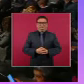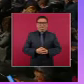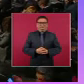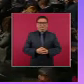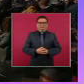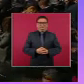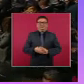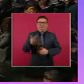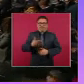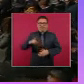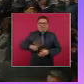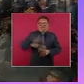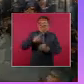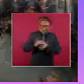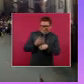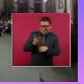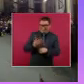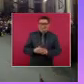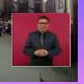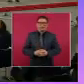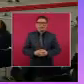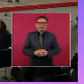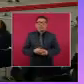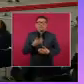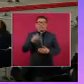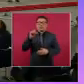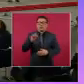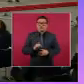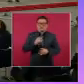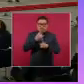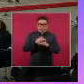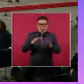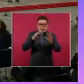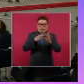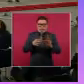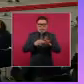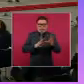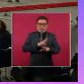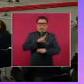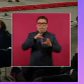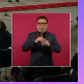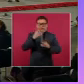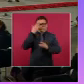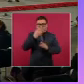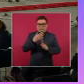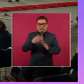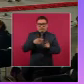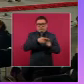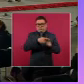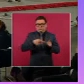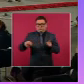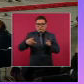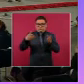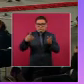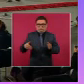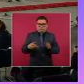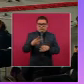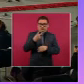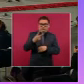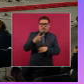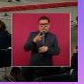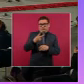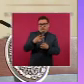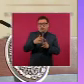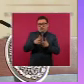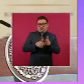Gracias. La gobernadora Laida. Corresponde hoy informar de manera integral sobre el tramo 2 del Tren Maya. El tramo 2